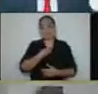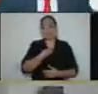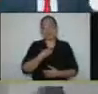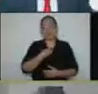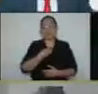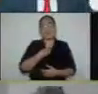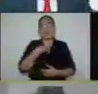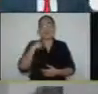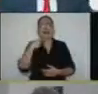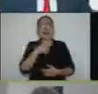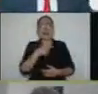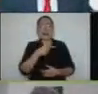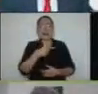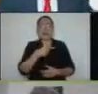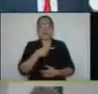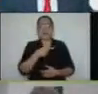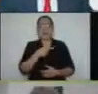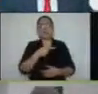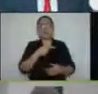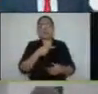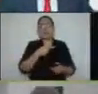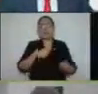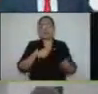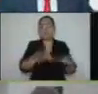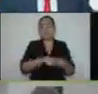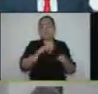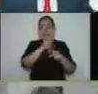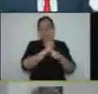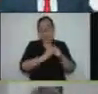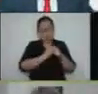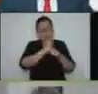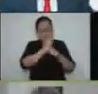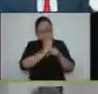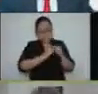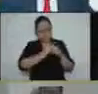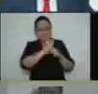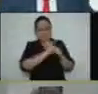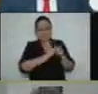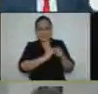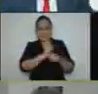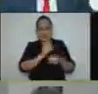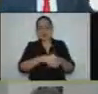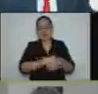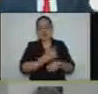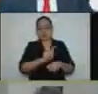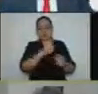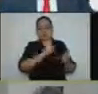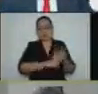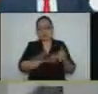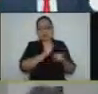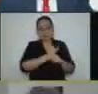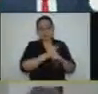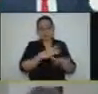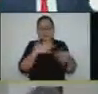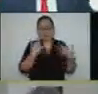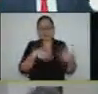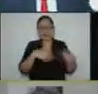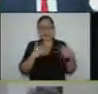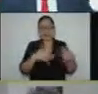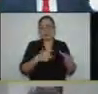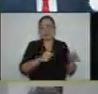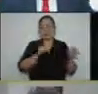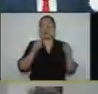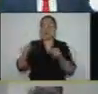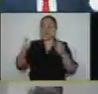explorar, yo creo, que también por la magnitud de esta información, aclararle a la gente en